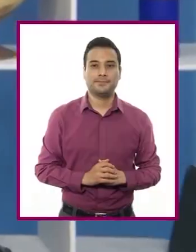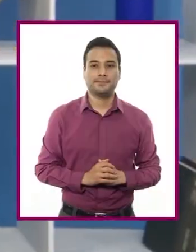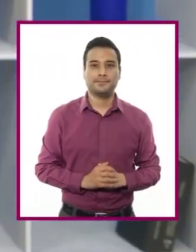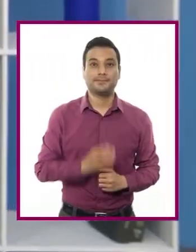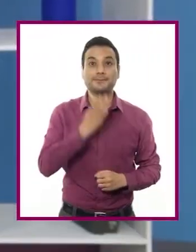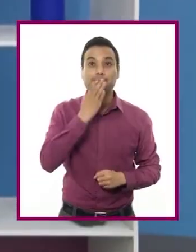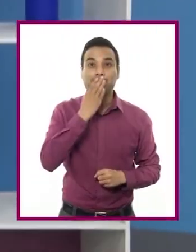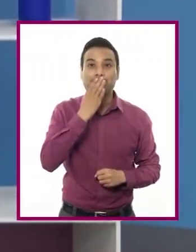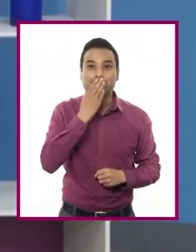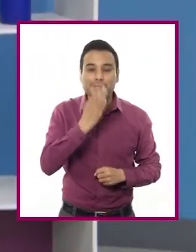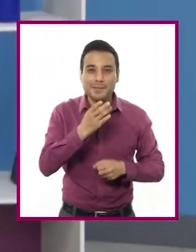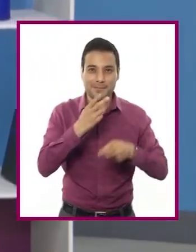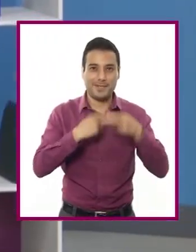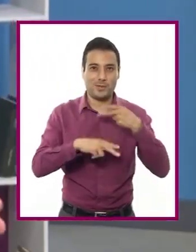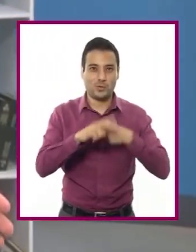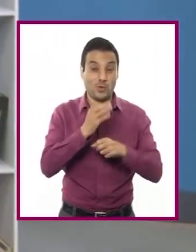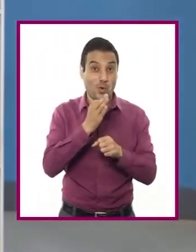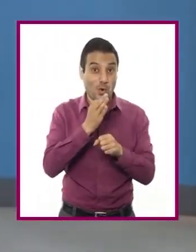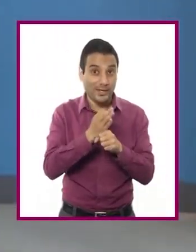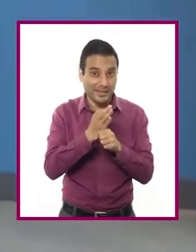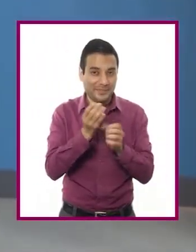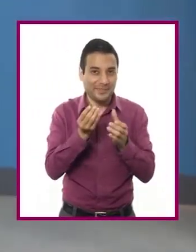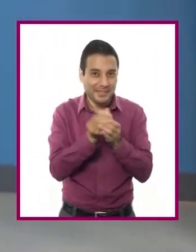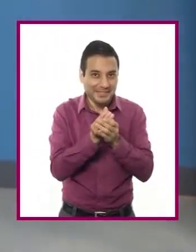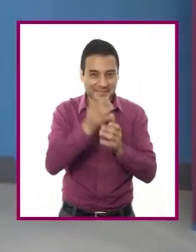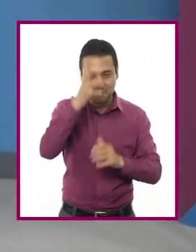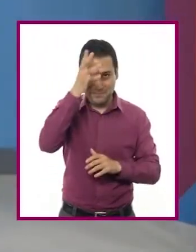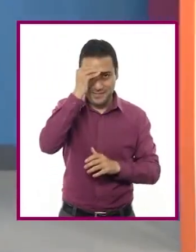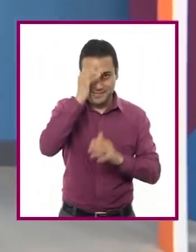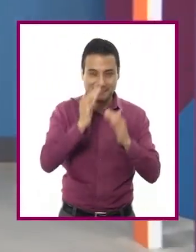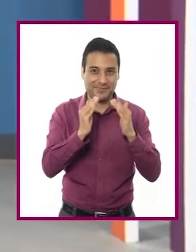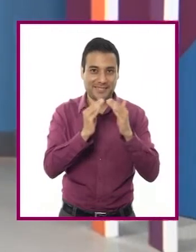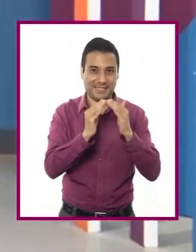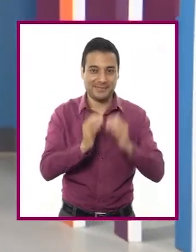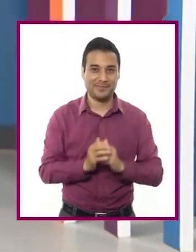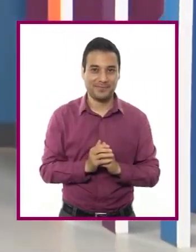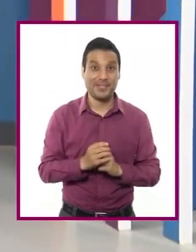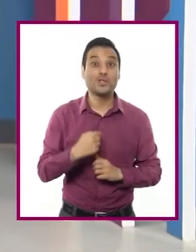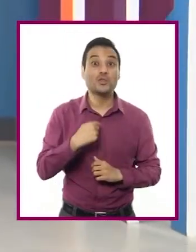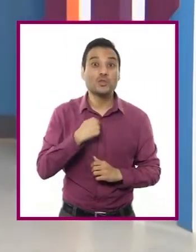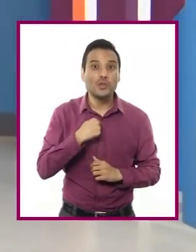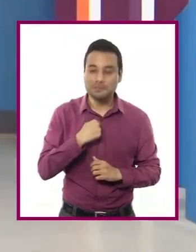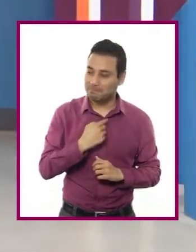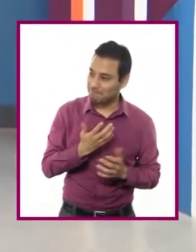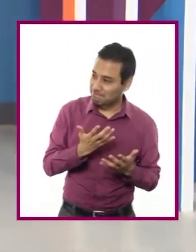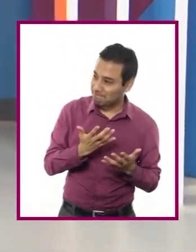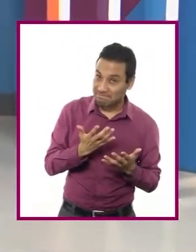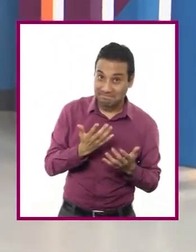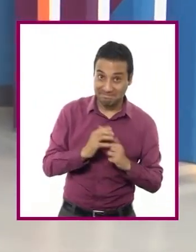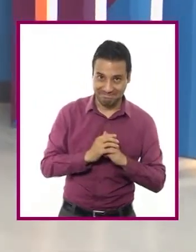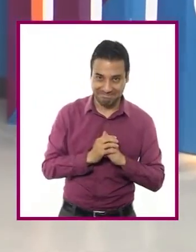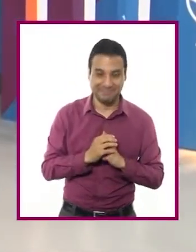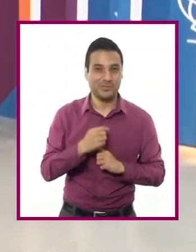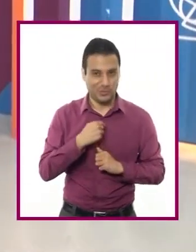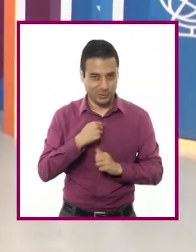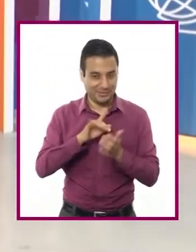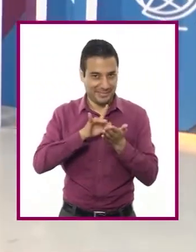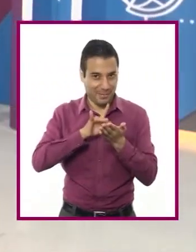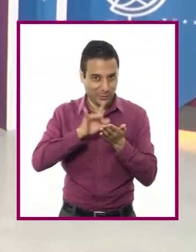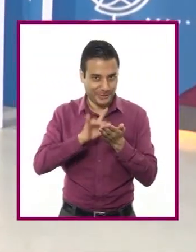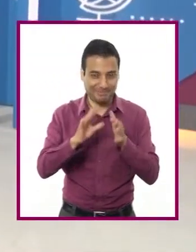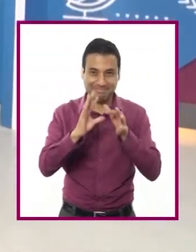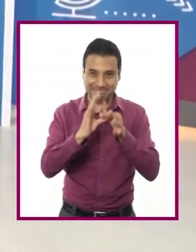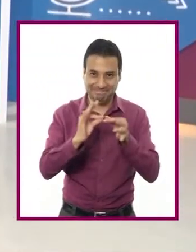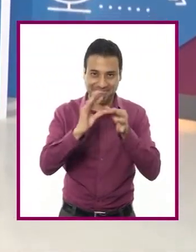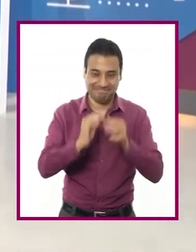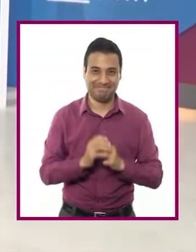Bienvenidas y bienvenidos a una sesión más de Aprende en Casa. Soy Luis Axel Olivares y el día de hoy los acompañaré en esta sesión.